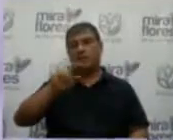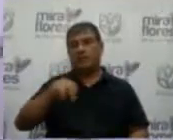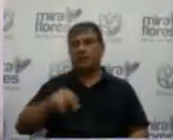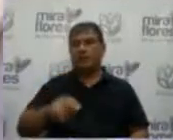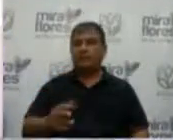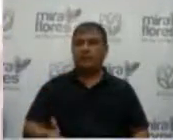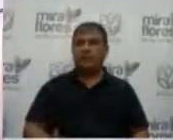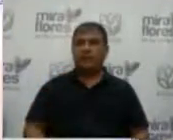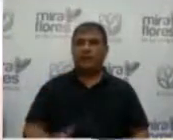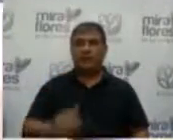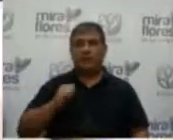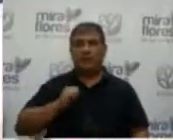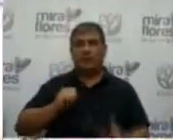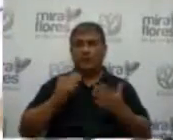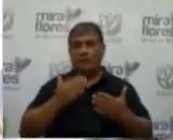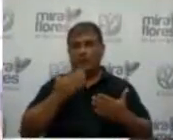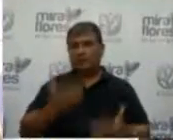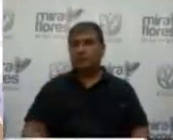palabra. Gracias, señor alcalde.